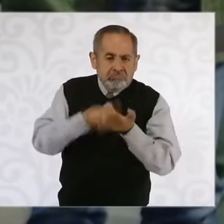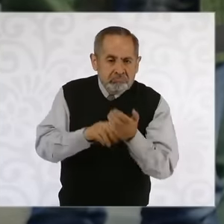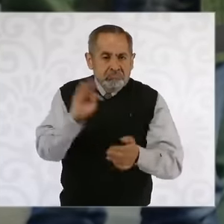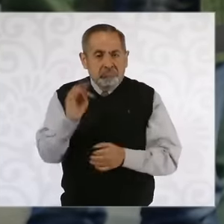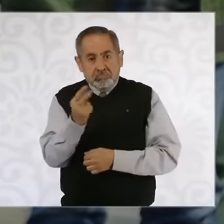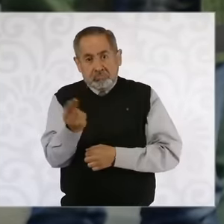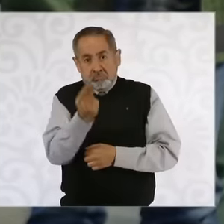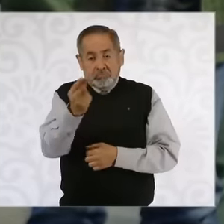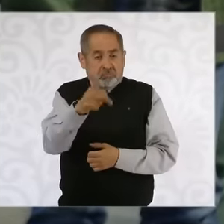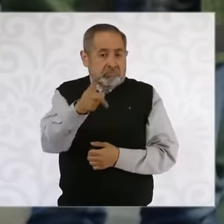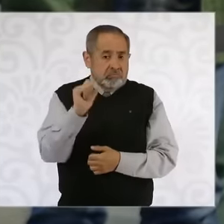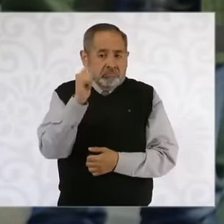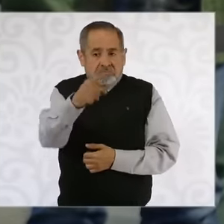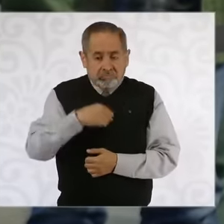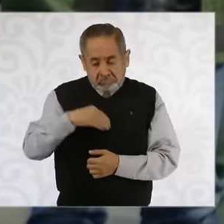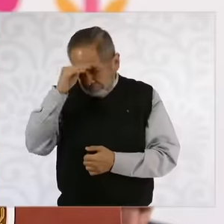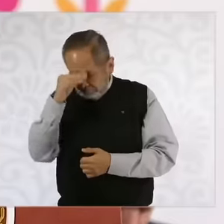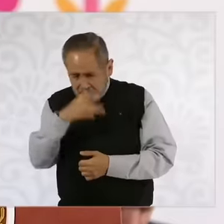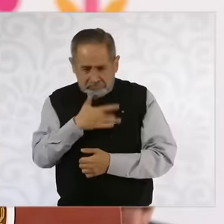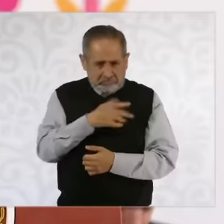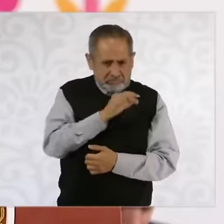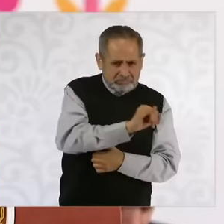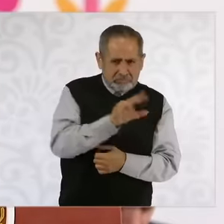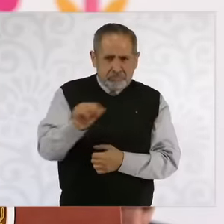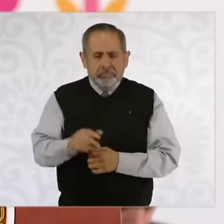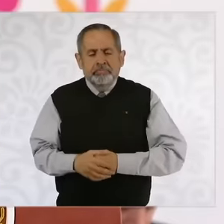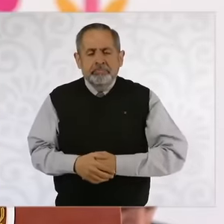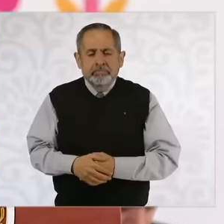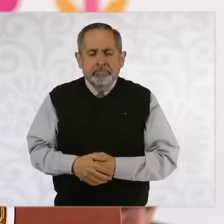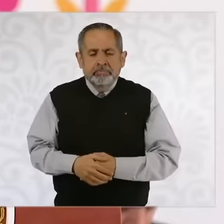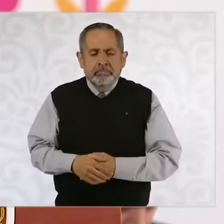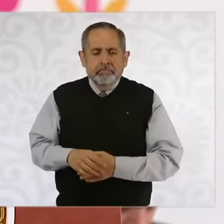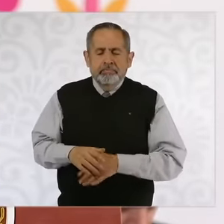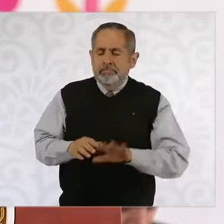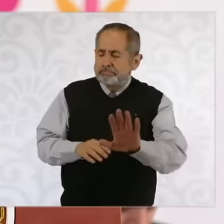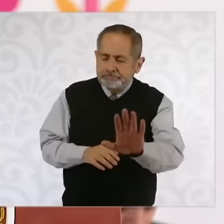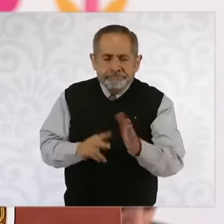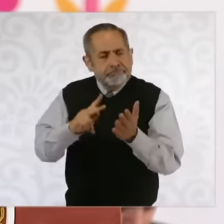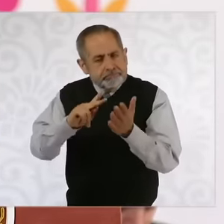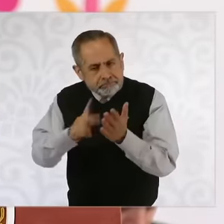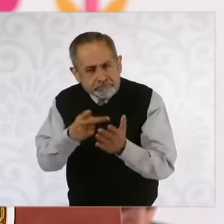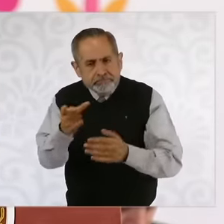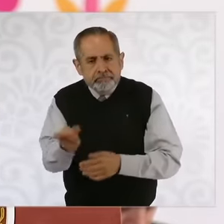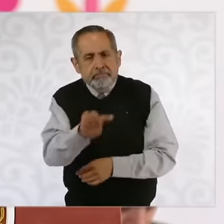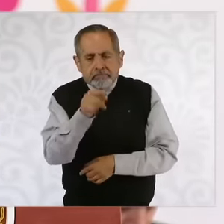usted ha sopesado eso. Pero regreso a la pregunta.